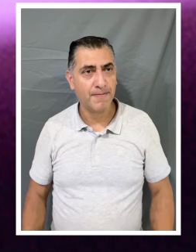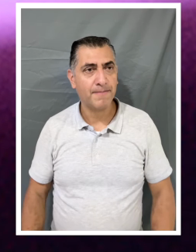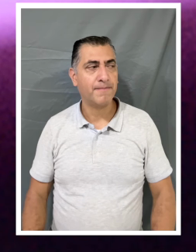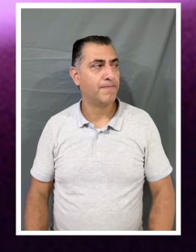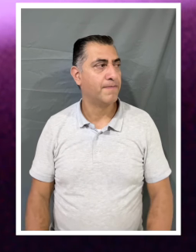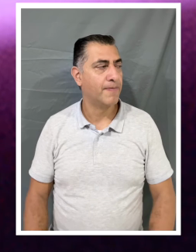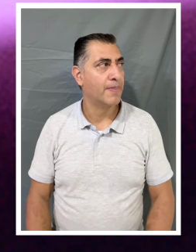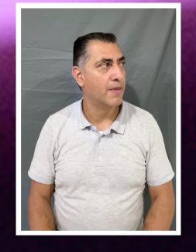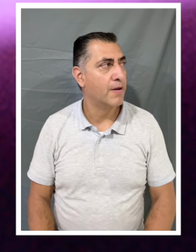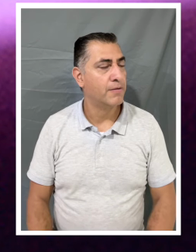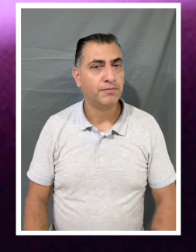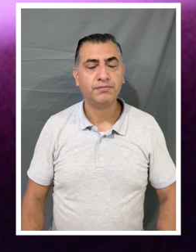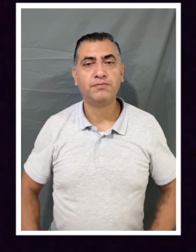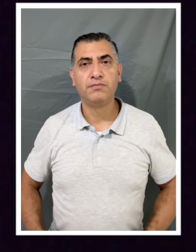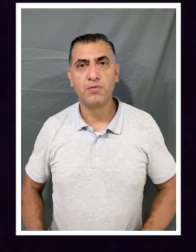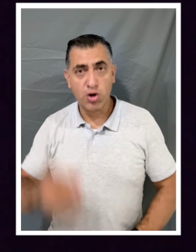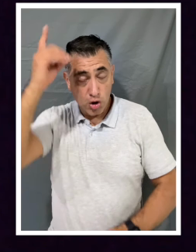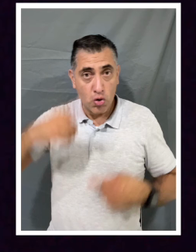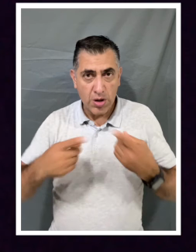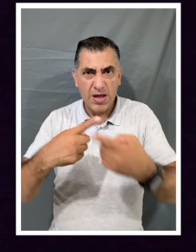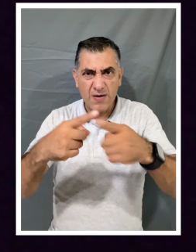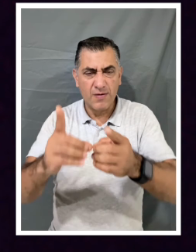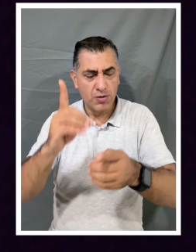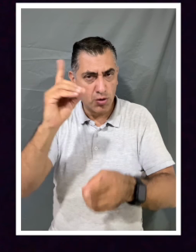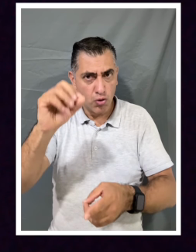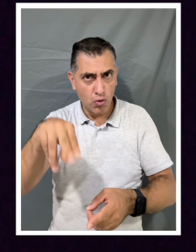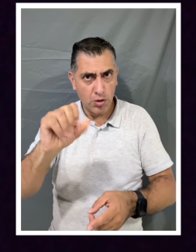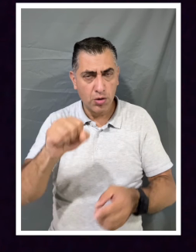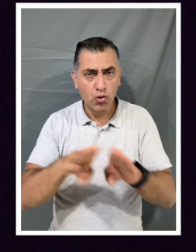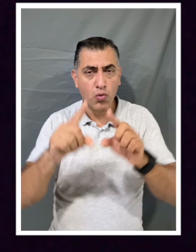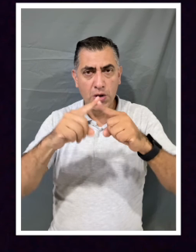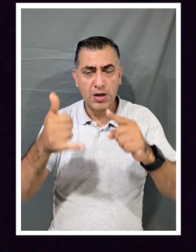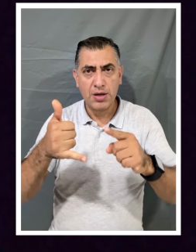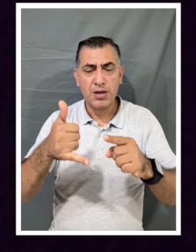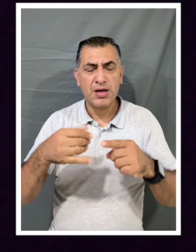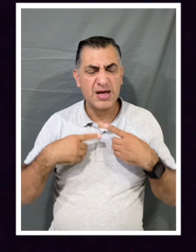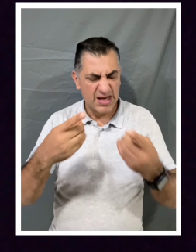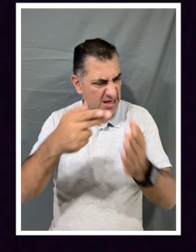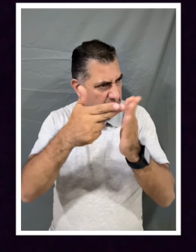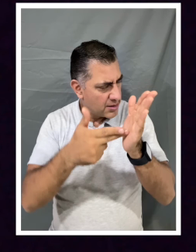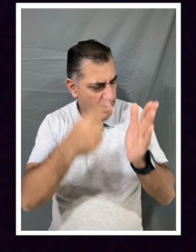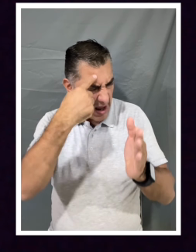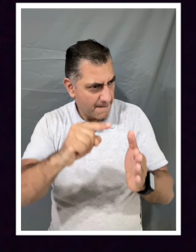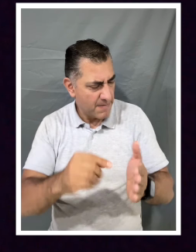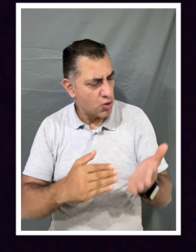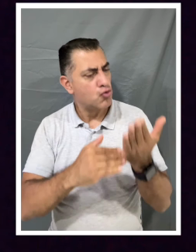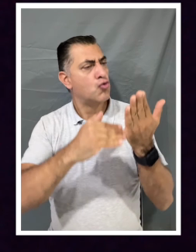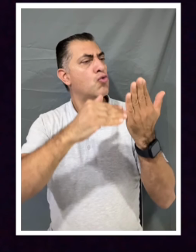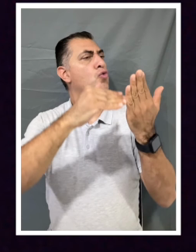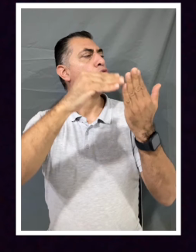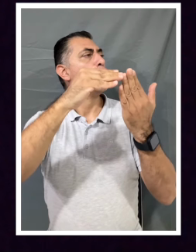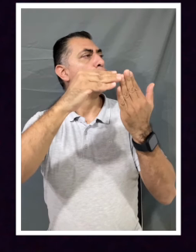distinta medida es decir Dios nos da diferentes dones como iglesia y nos ha dado estas capacidades para poder avanzar